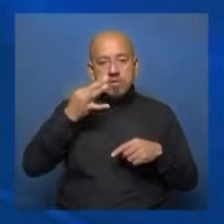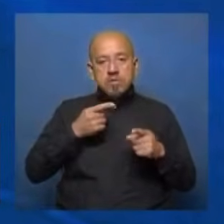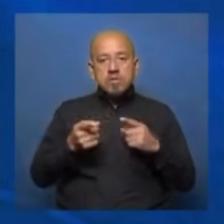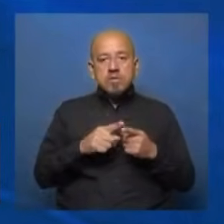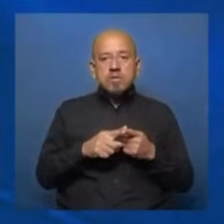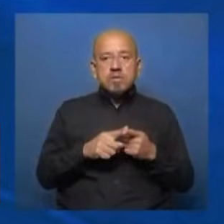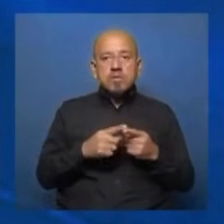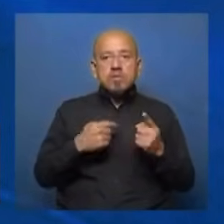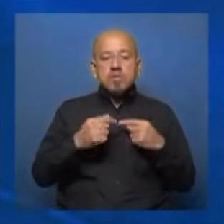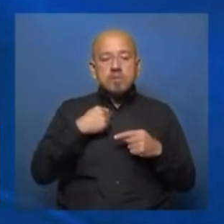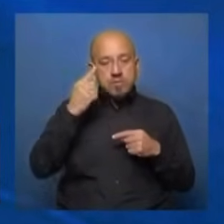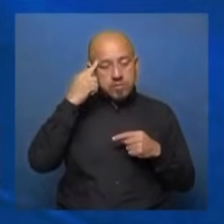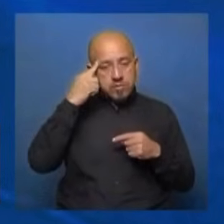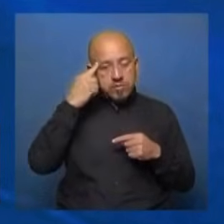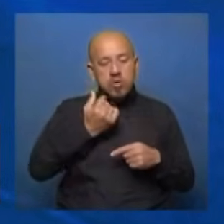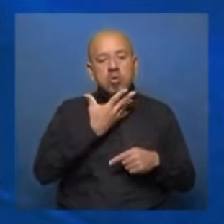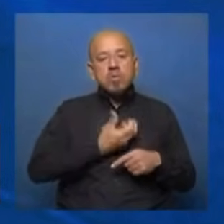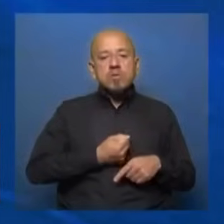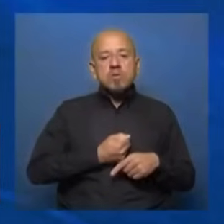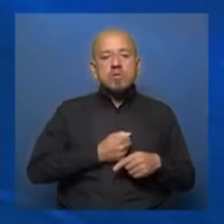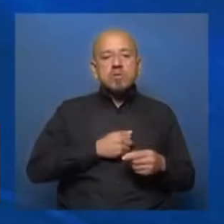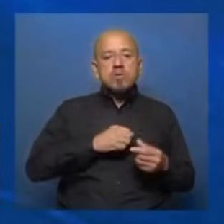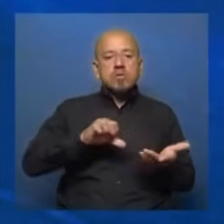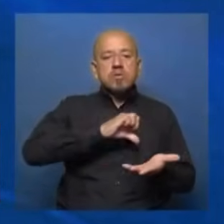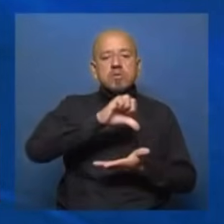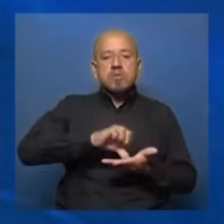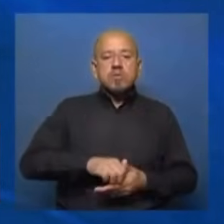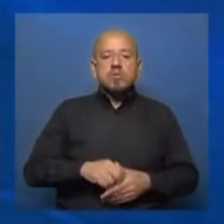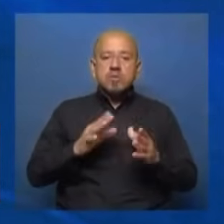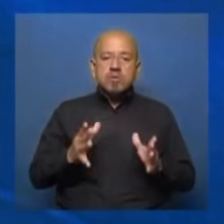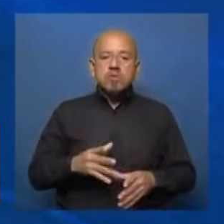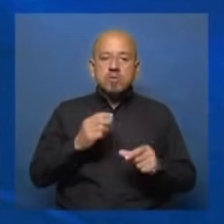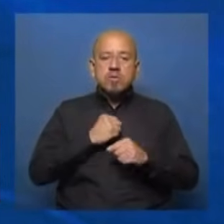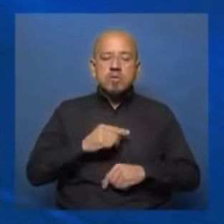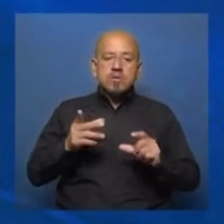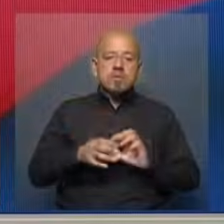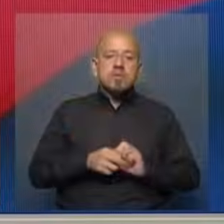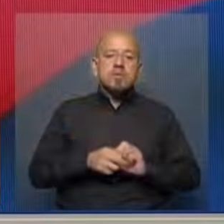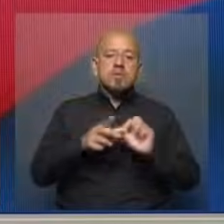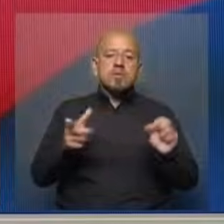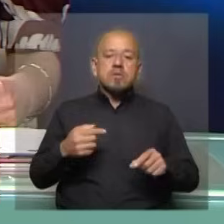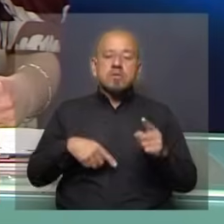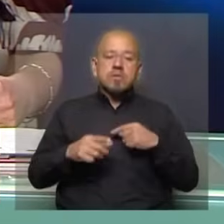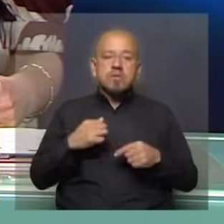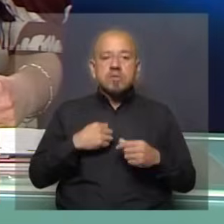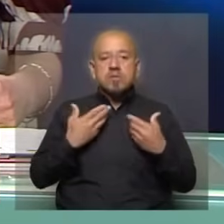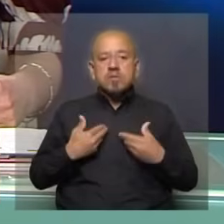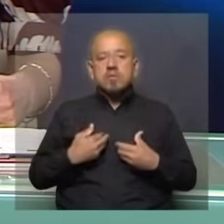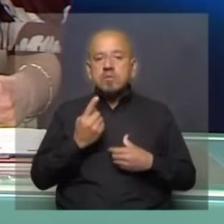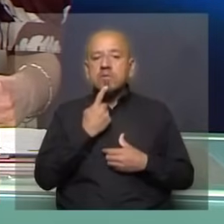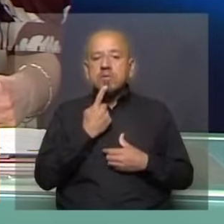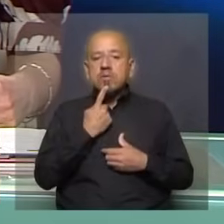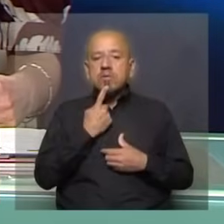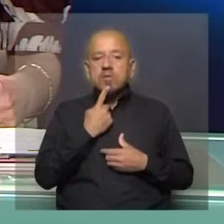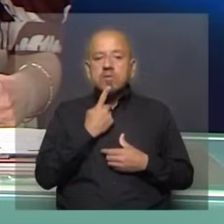de estar. Y estoy convencido que también las ciudadanías del mundo no toleran más ese divorcio. Ojalá. Están muy decepcionadas por la política de eso.